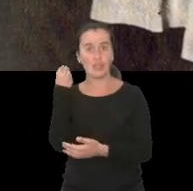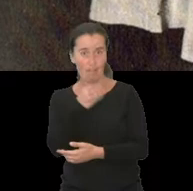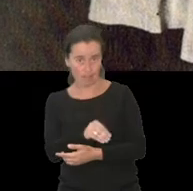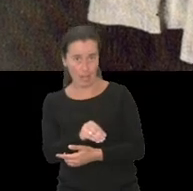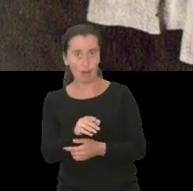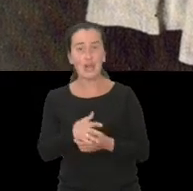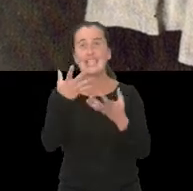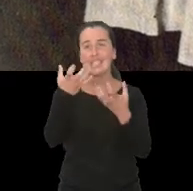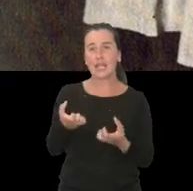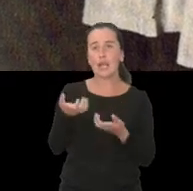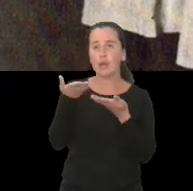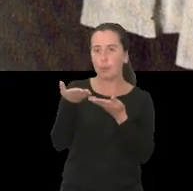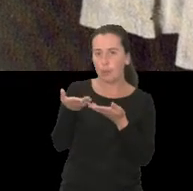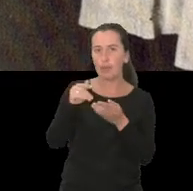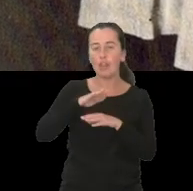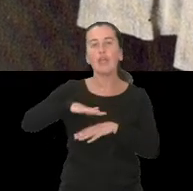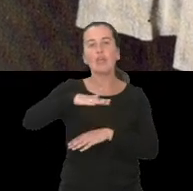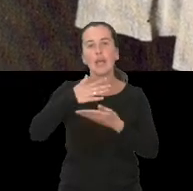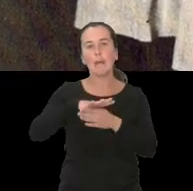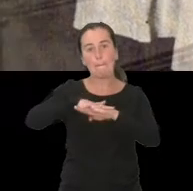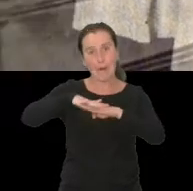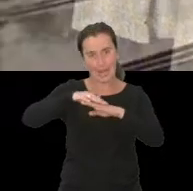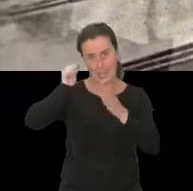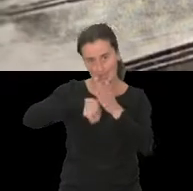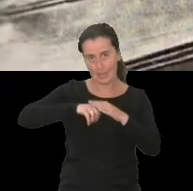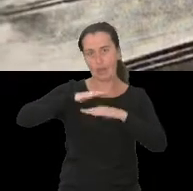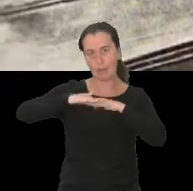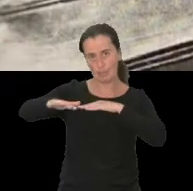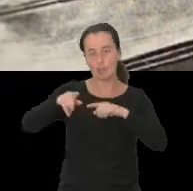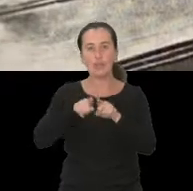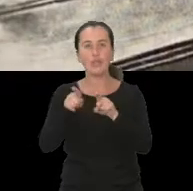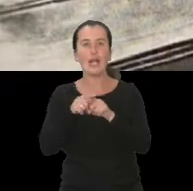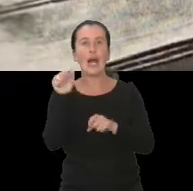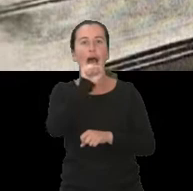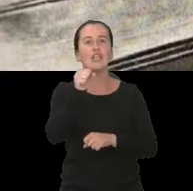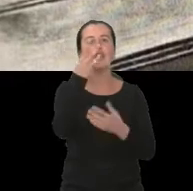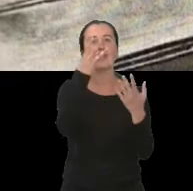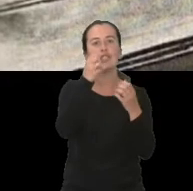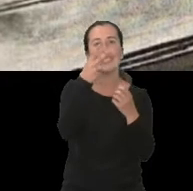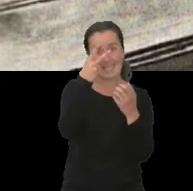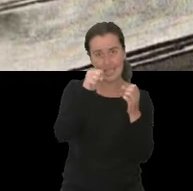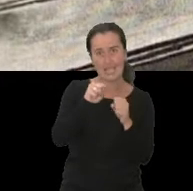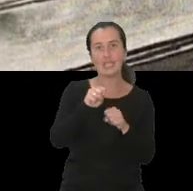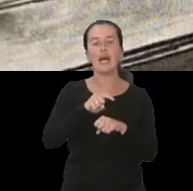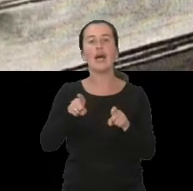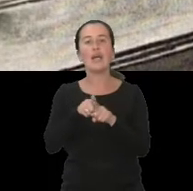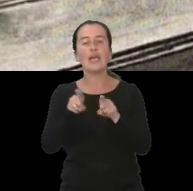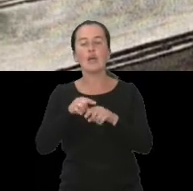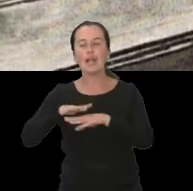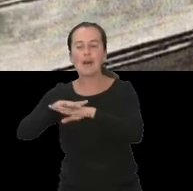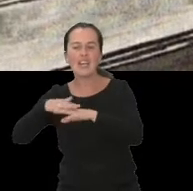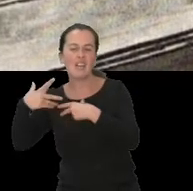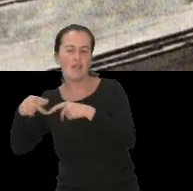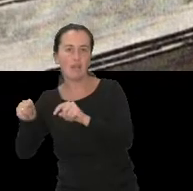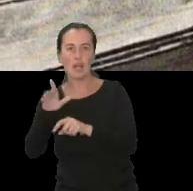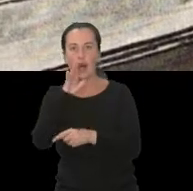al aire en las parrillas. En los años 70 se deja de utilizar la parrilla tradicional metálica